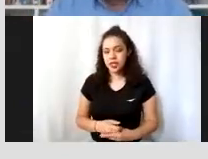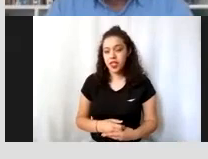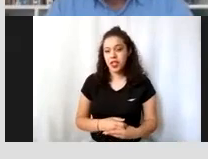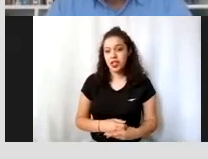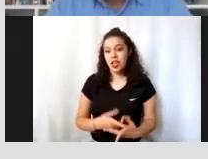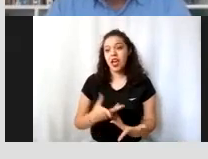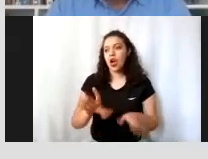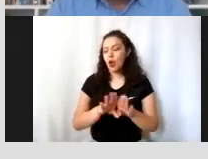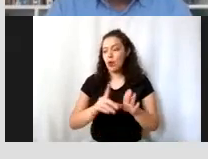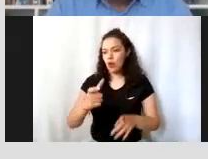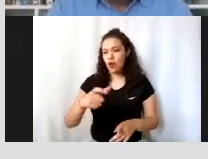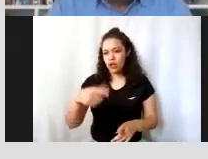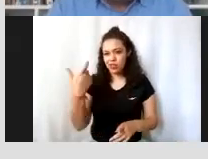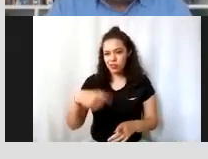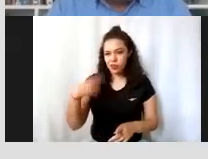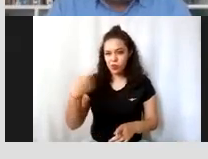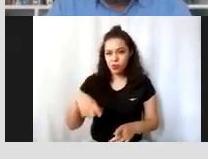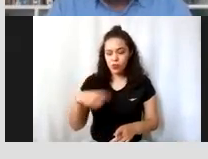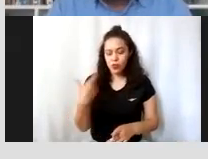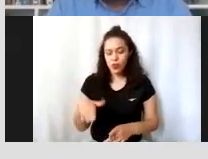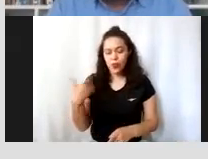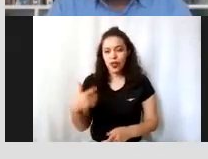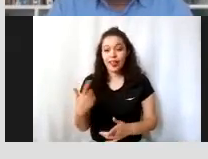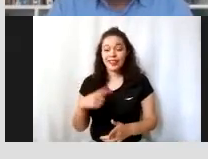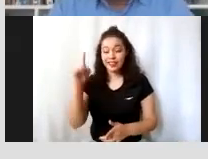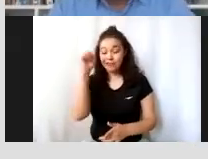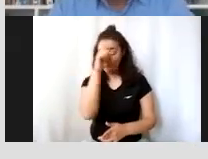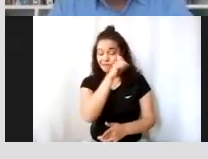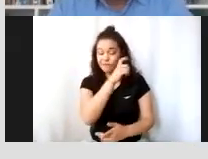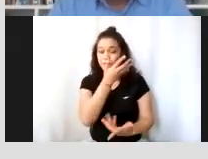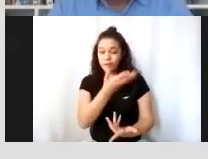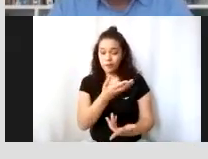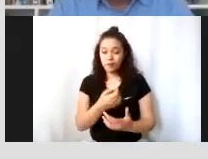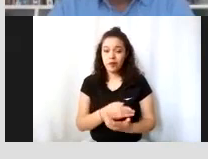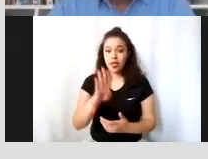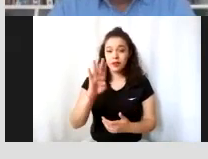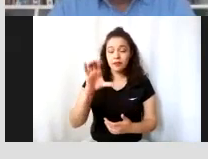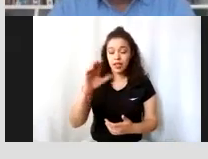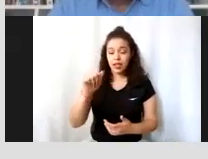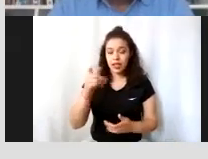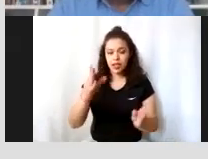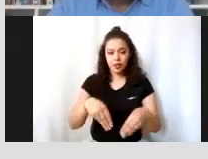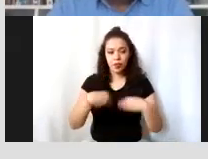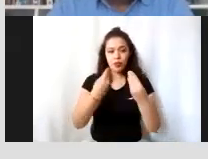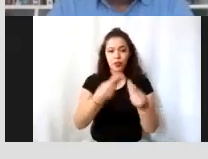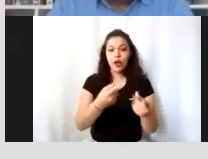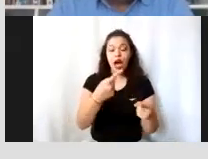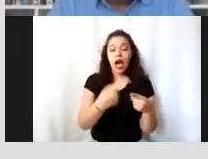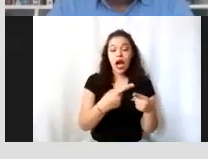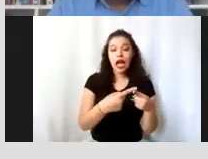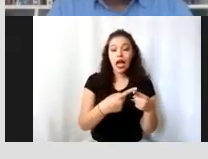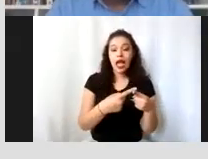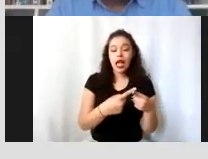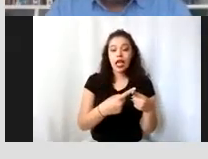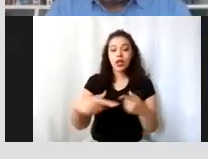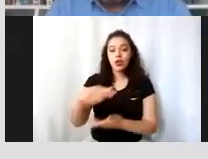así decirlo, y pues es muy difícil porque generalmente las becas son otorgadas a zonas más